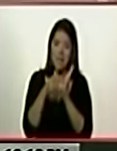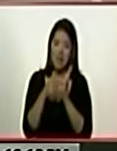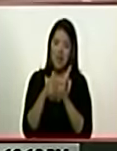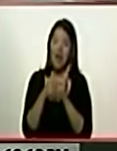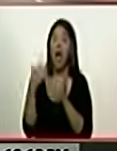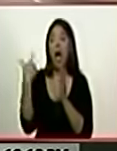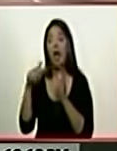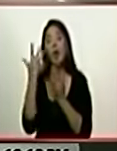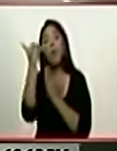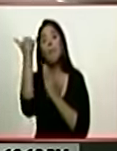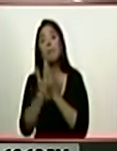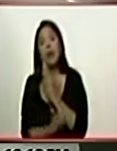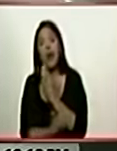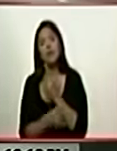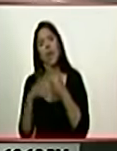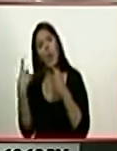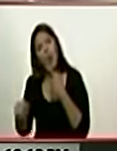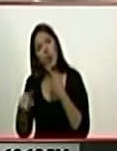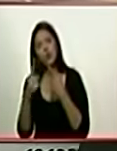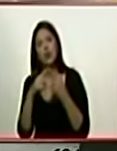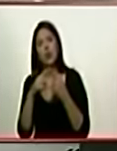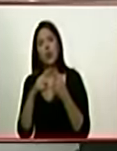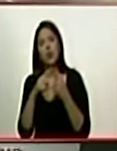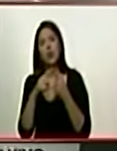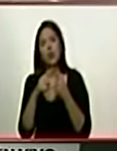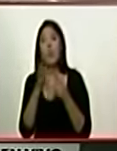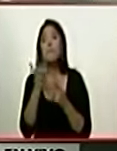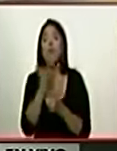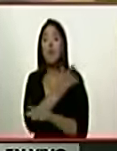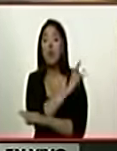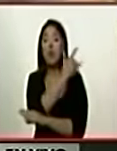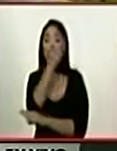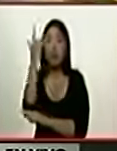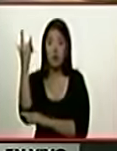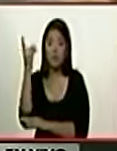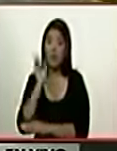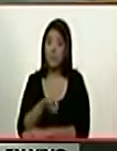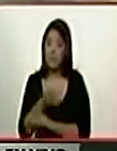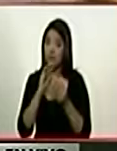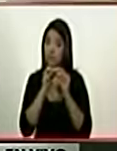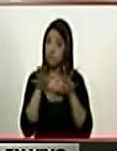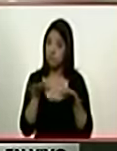de infraestructura, por ejemplo la arborización. Correcto, ya